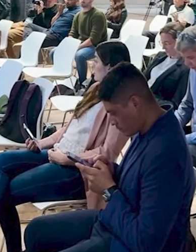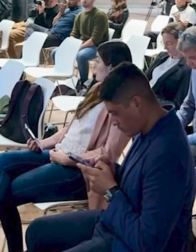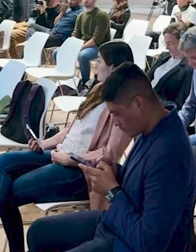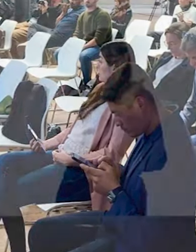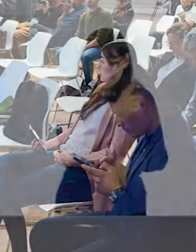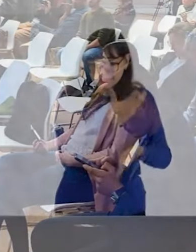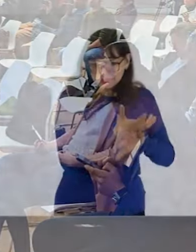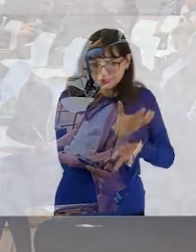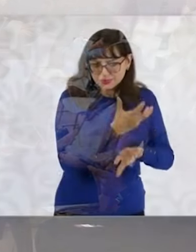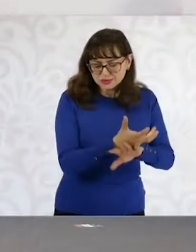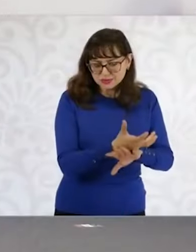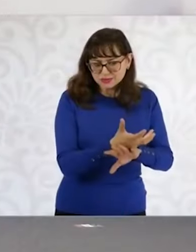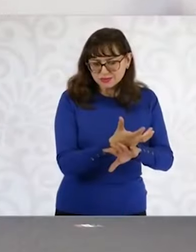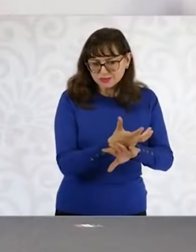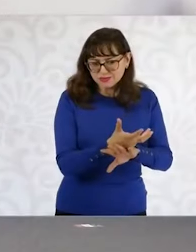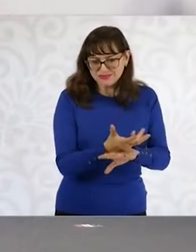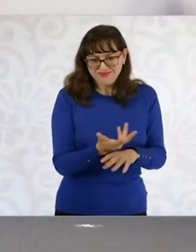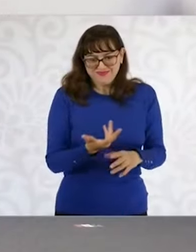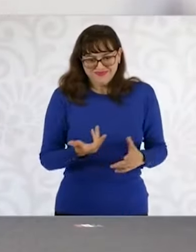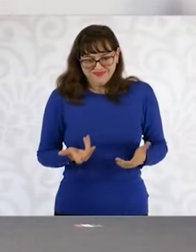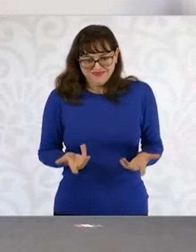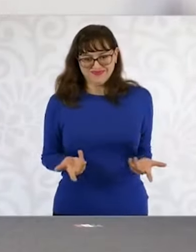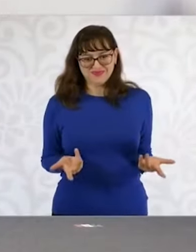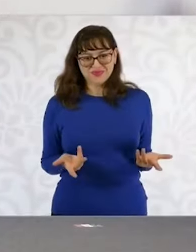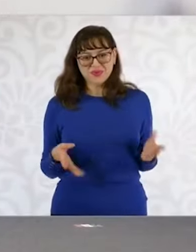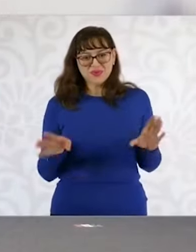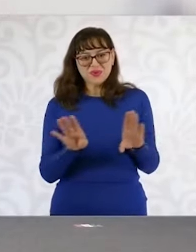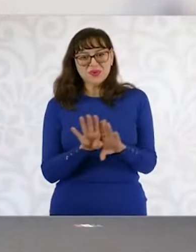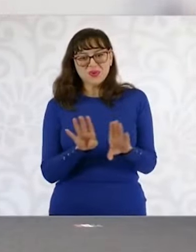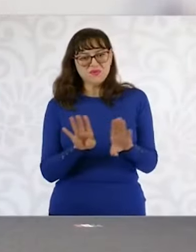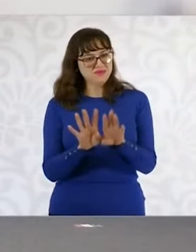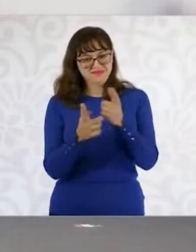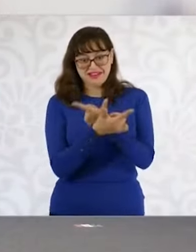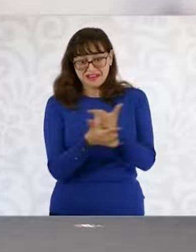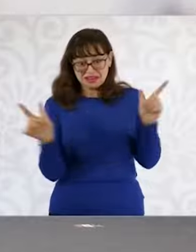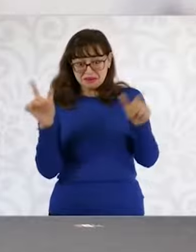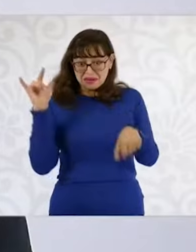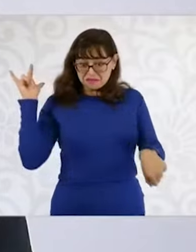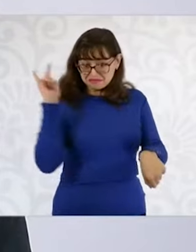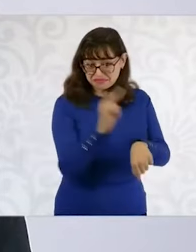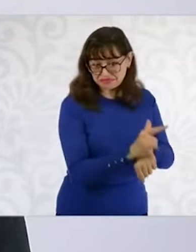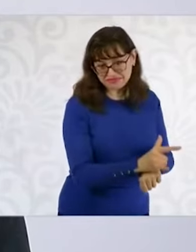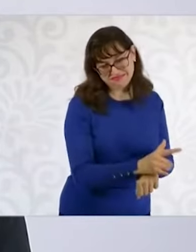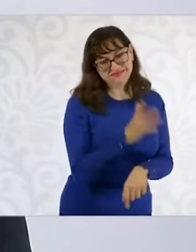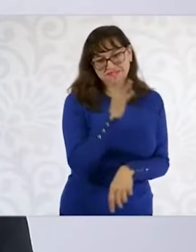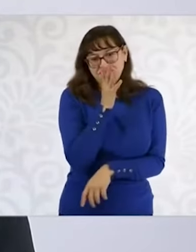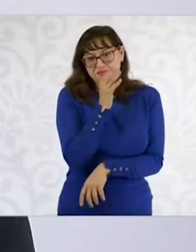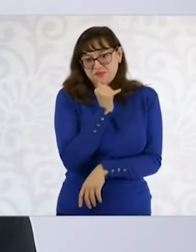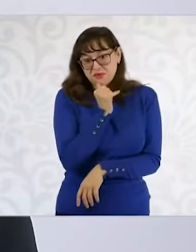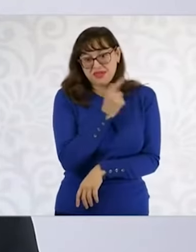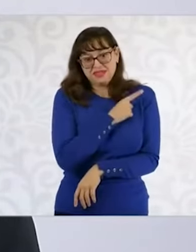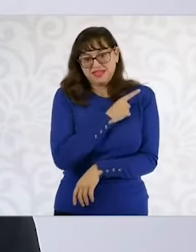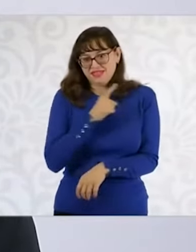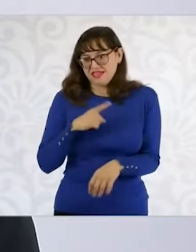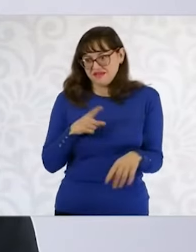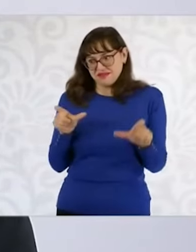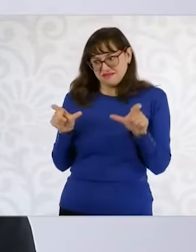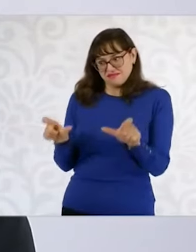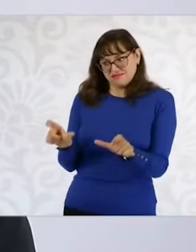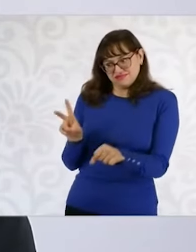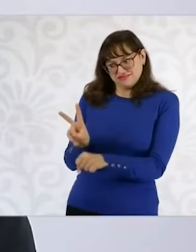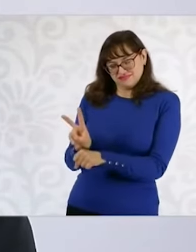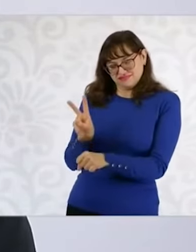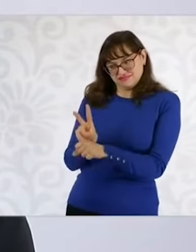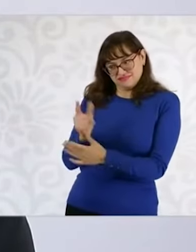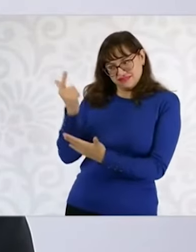funcionarios de ambos gobiernos. Durante la conferencia matutina de este martes, Gertz Manero cuestionó la colaboración de Estados Unidos, ya que hasta el momento